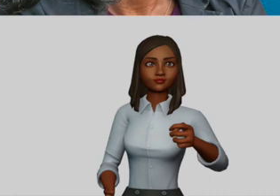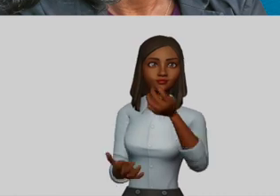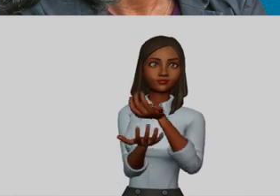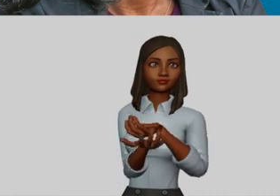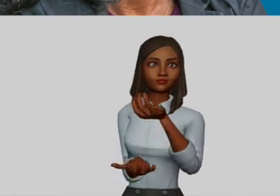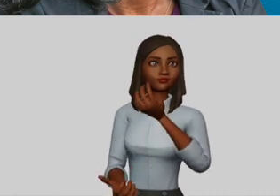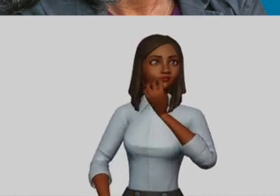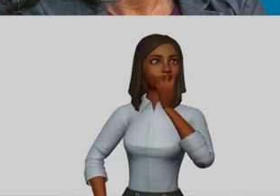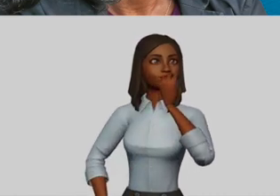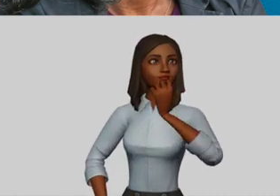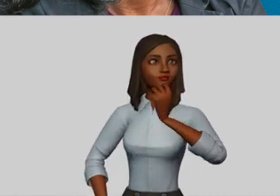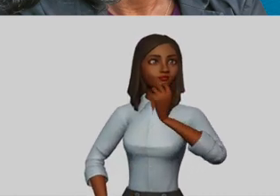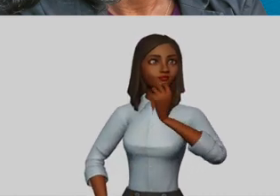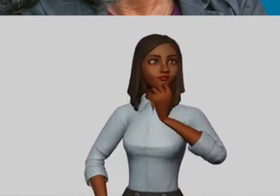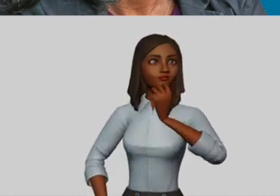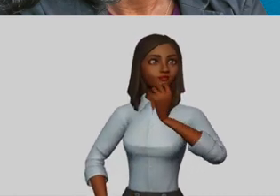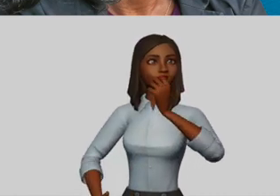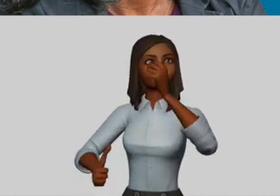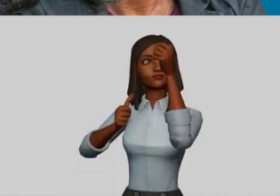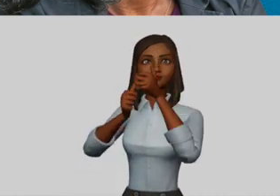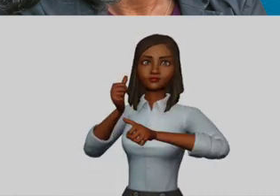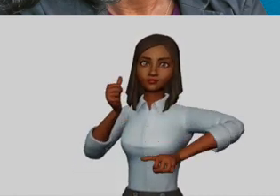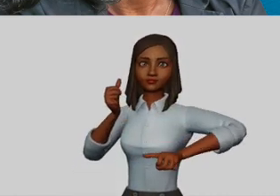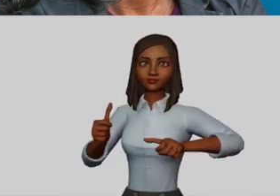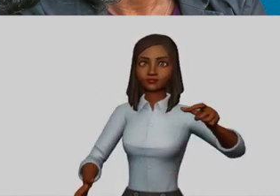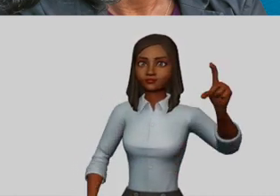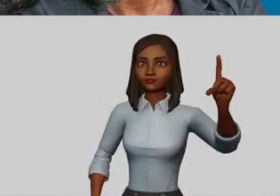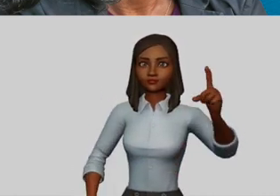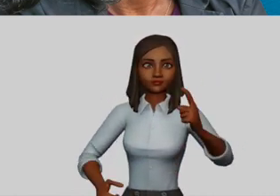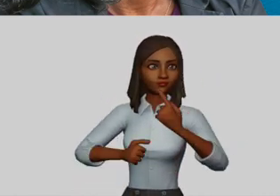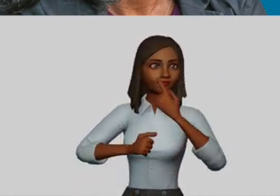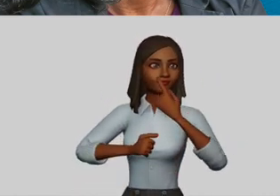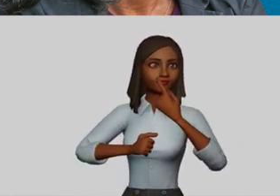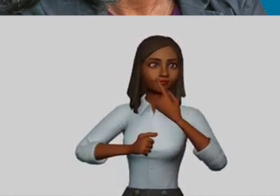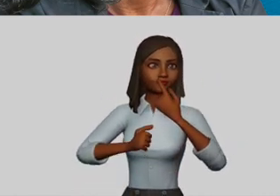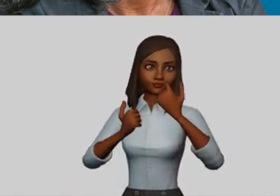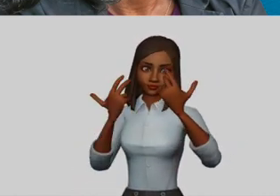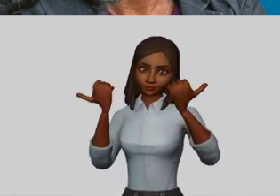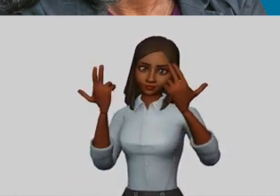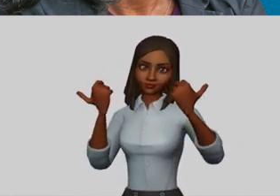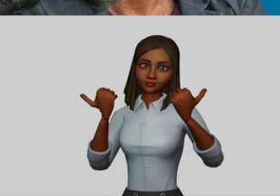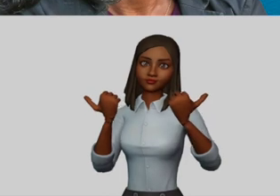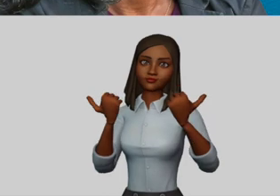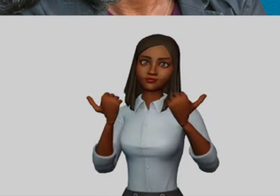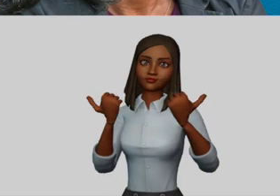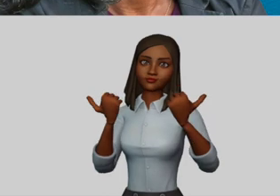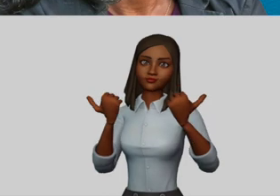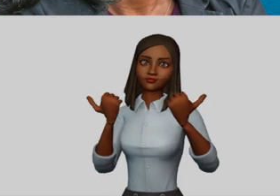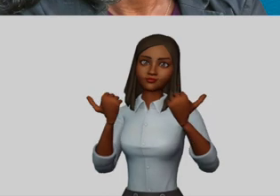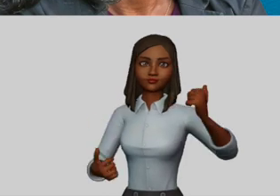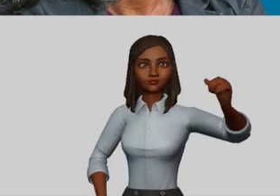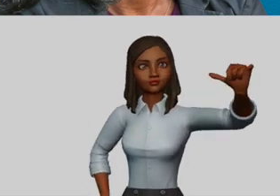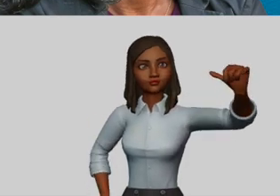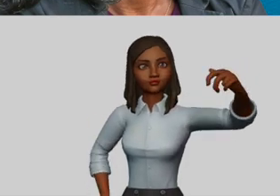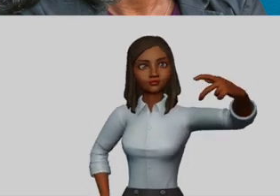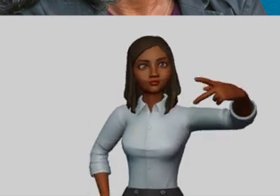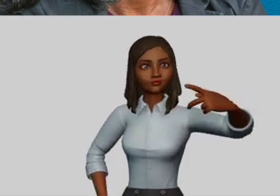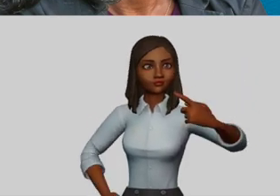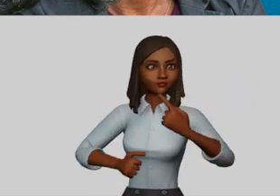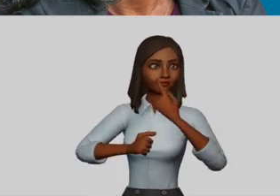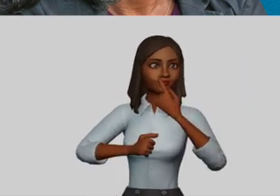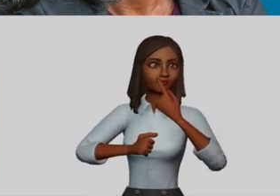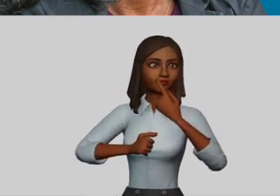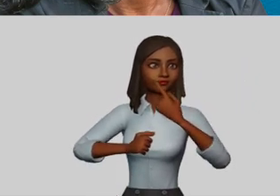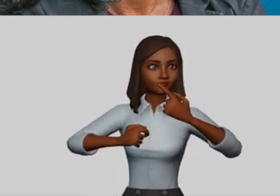Ahora mismo es inglés. Y después cogemos el inglés y lo traducimos de nuevo al lenguaje de señas usando